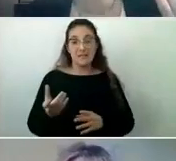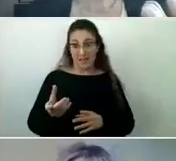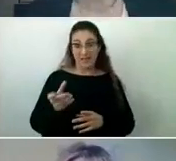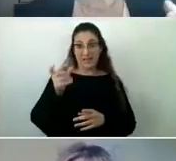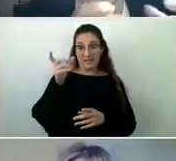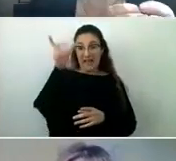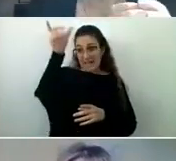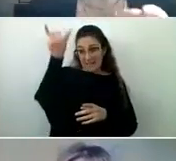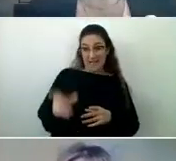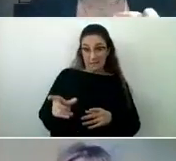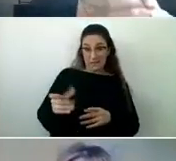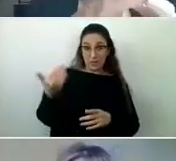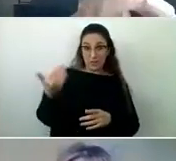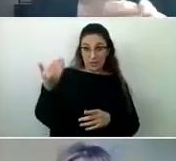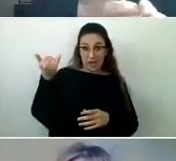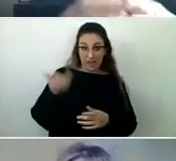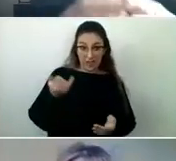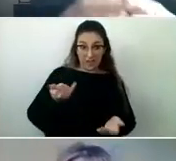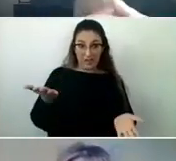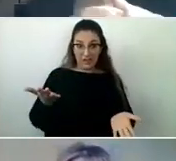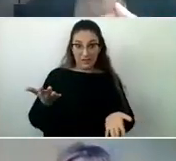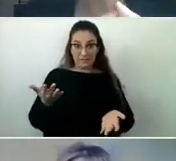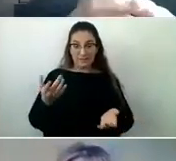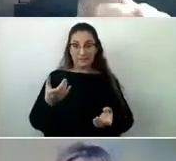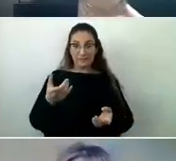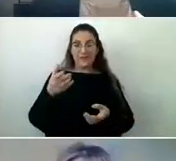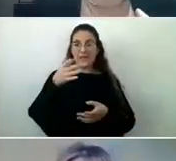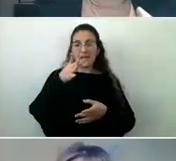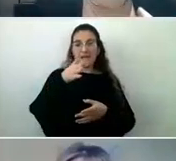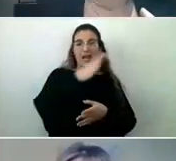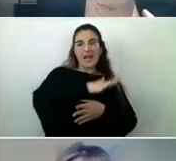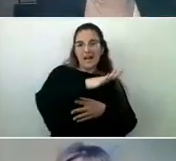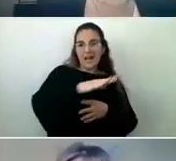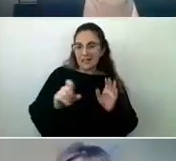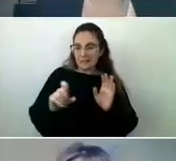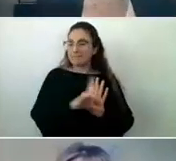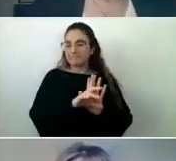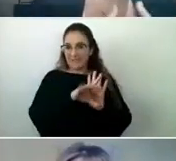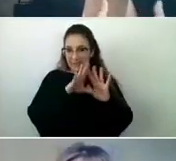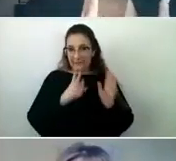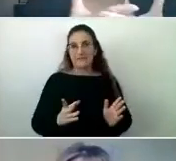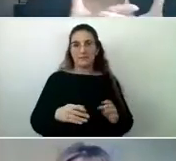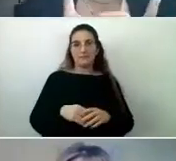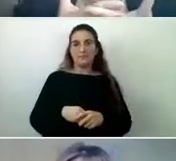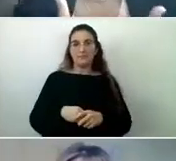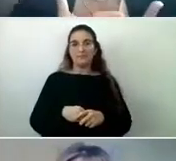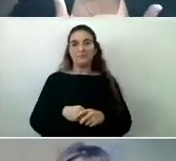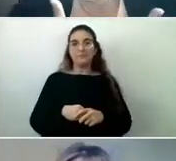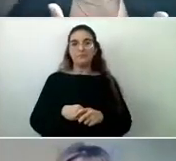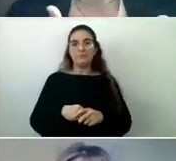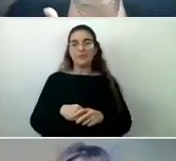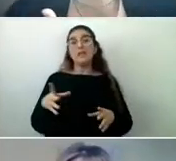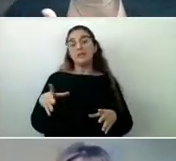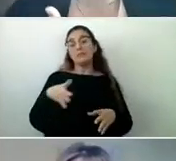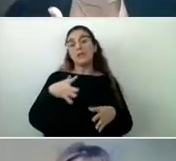cada situación de las personas en cada área legislativa. Entonces, esto realmente es una cuestión